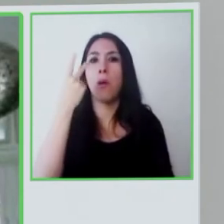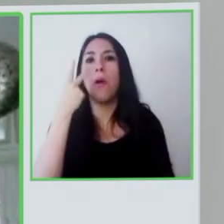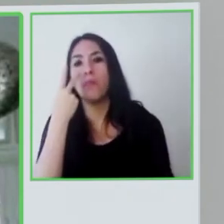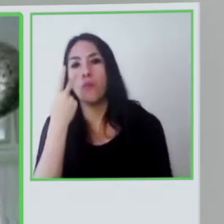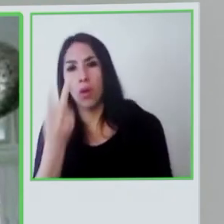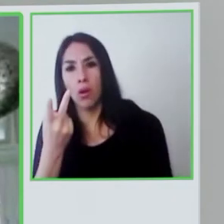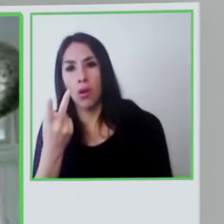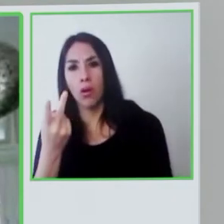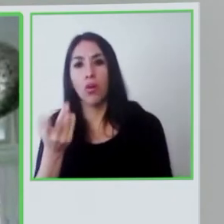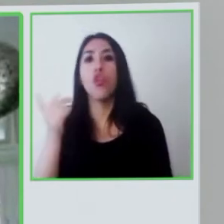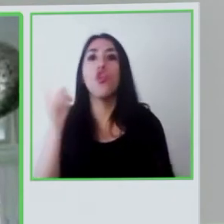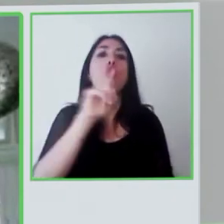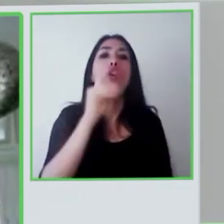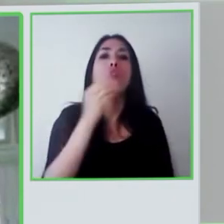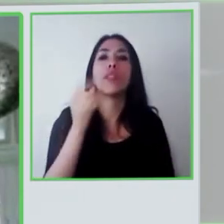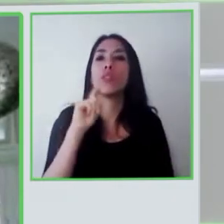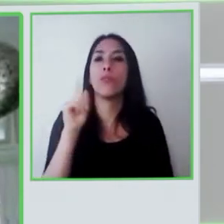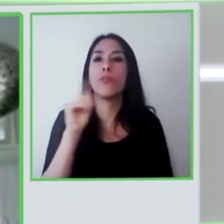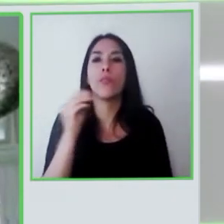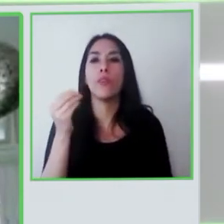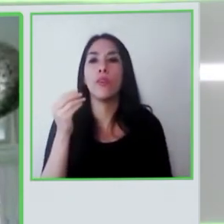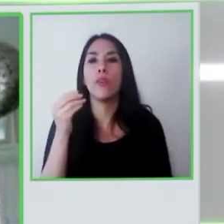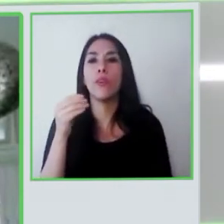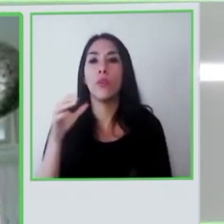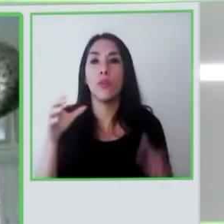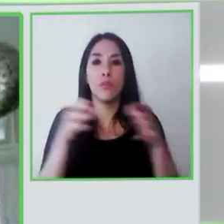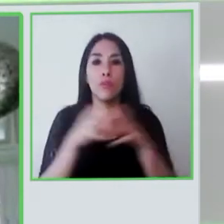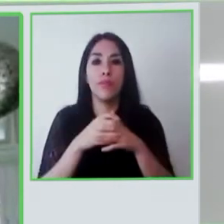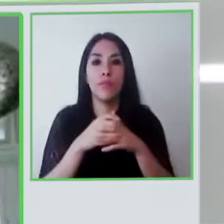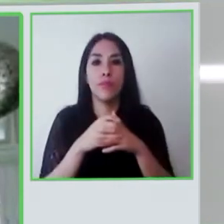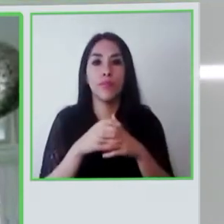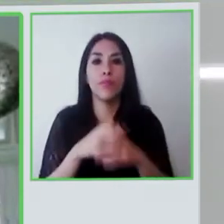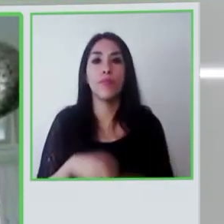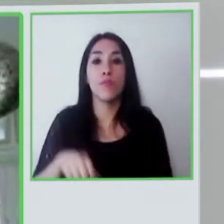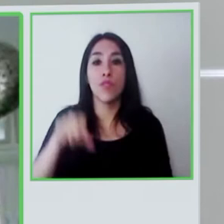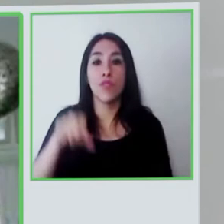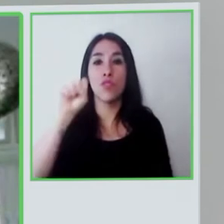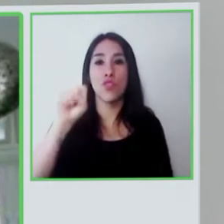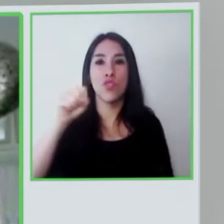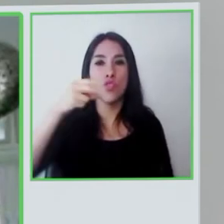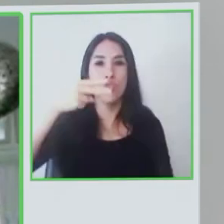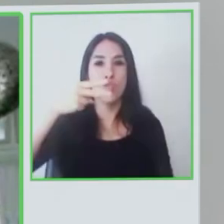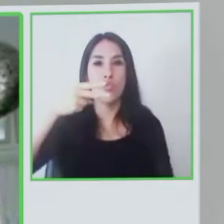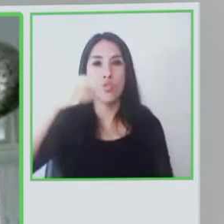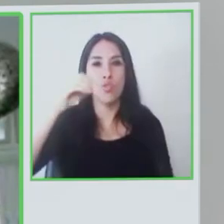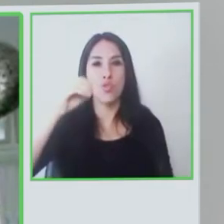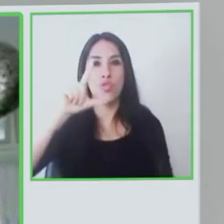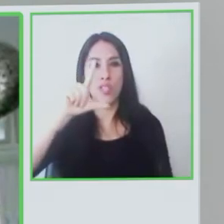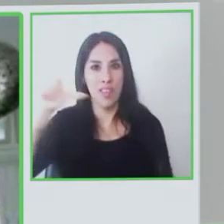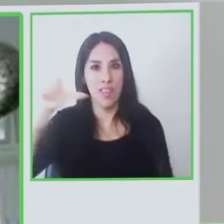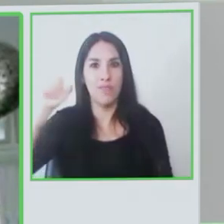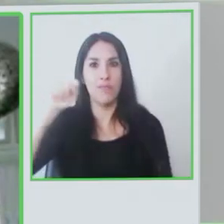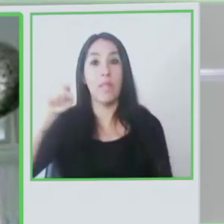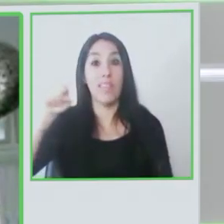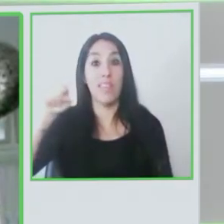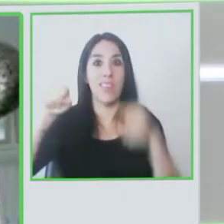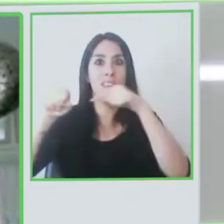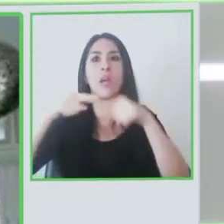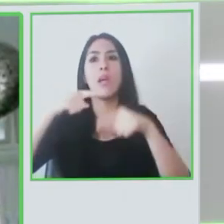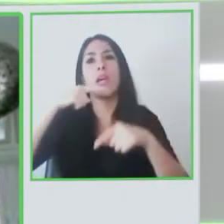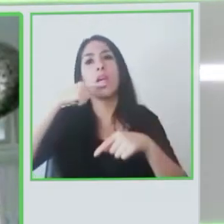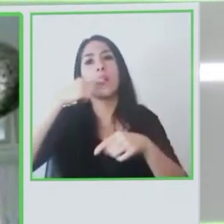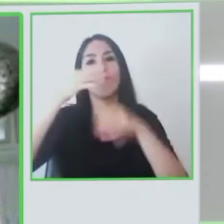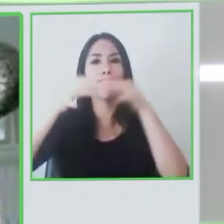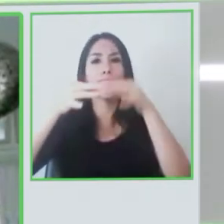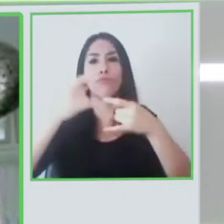se creó una campaña de cuentacuentos que decía ser tú mismo esto fue en